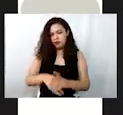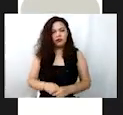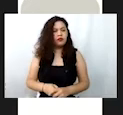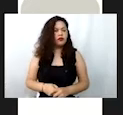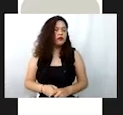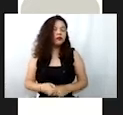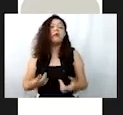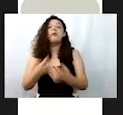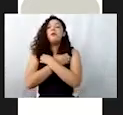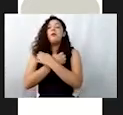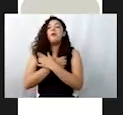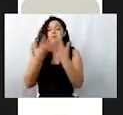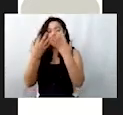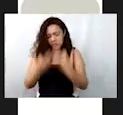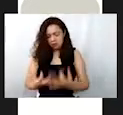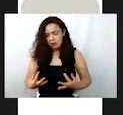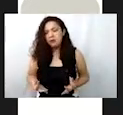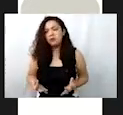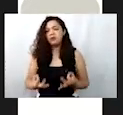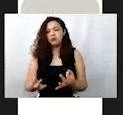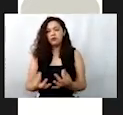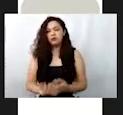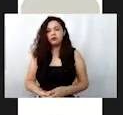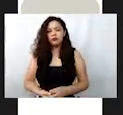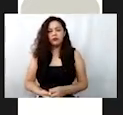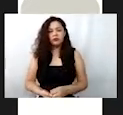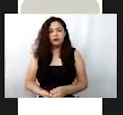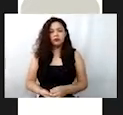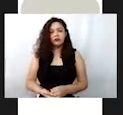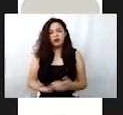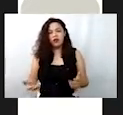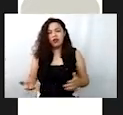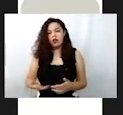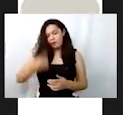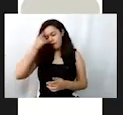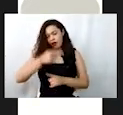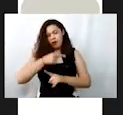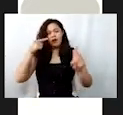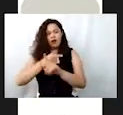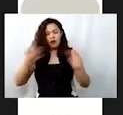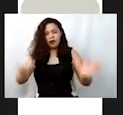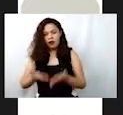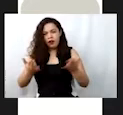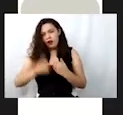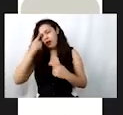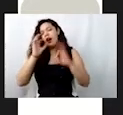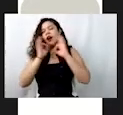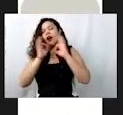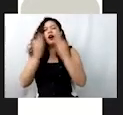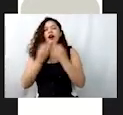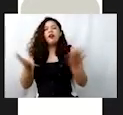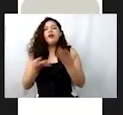Educación de calidad. La contribución del grupo a este objetivo se materializa a través de la inversión en becas